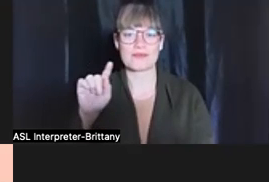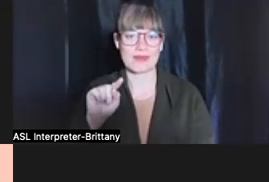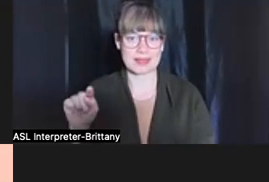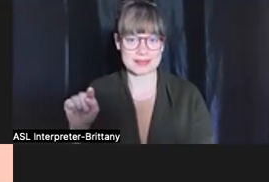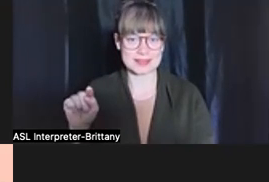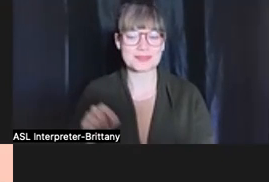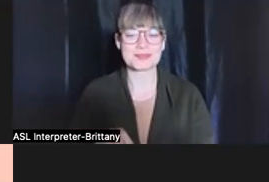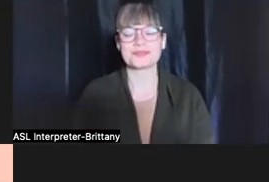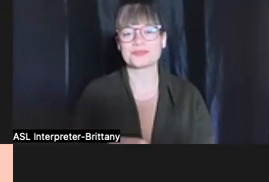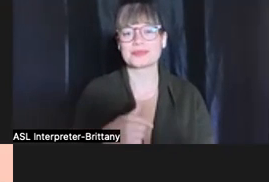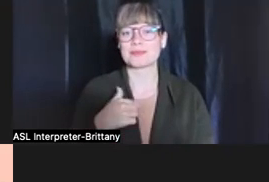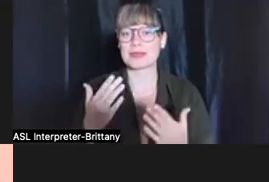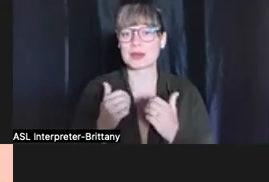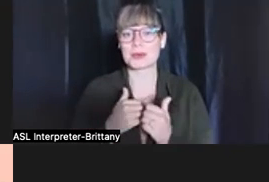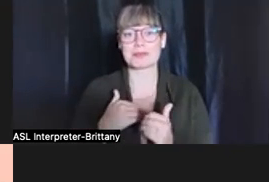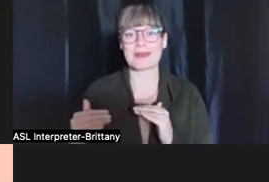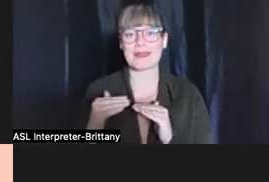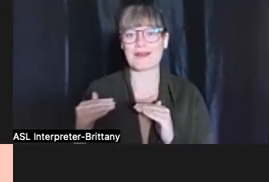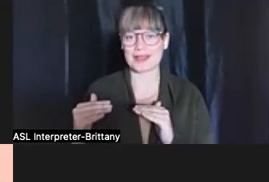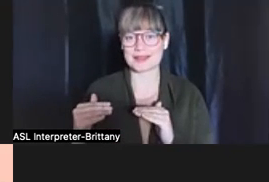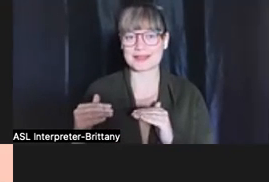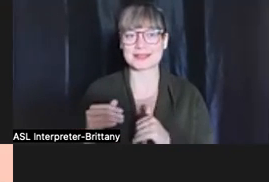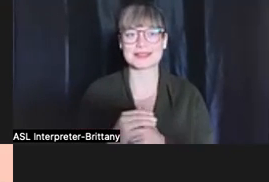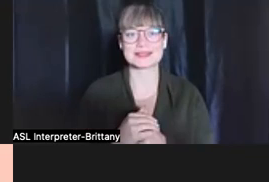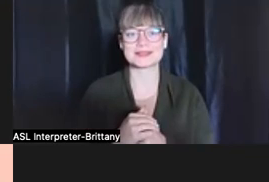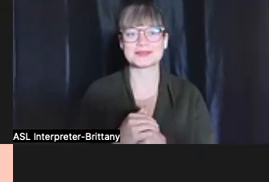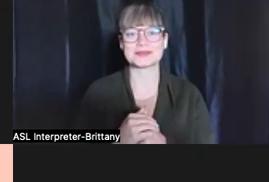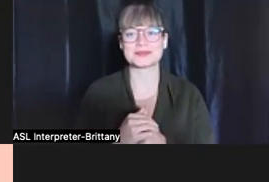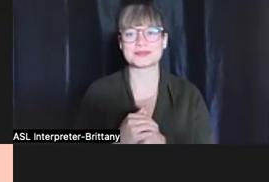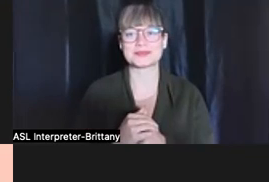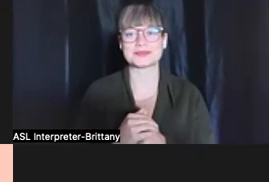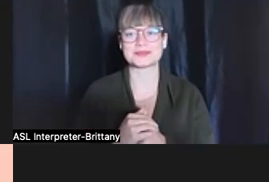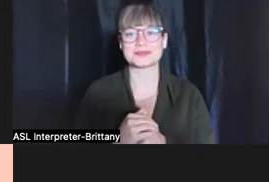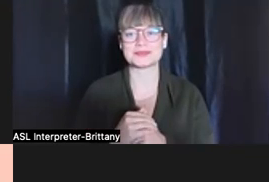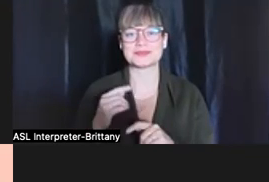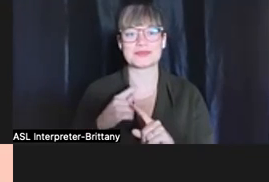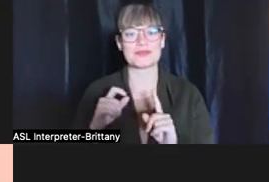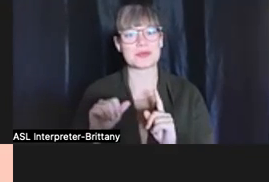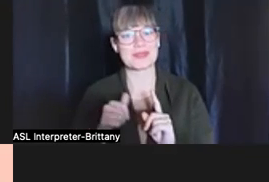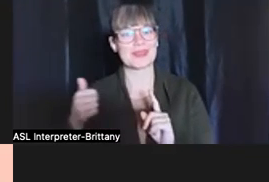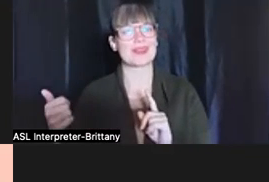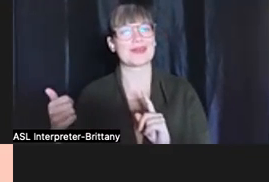La asesora de participación de padres. Estoy aquí con mis colegas